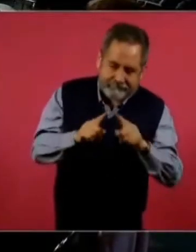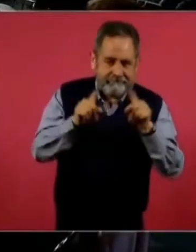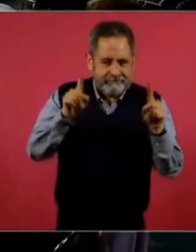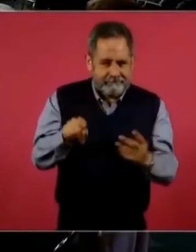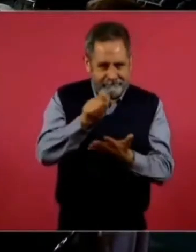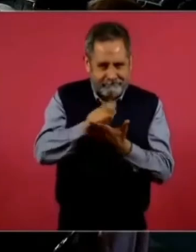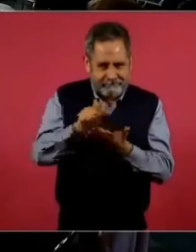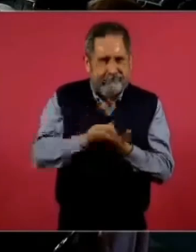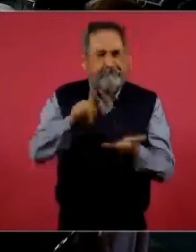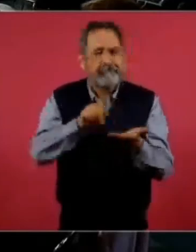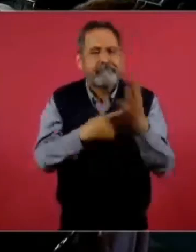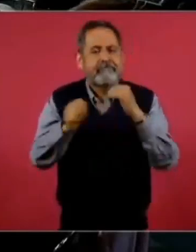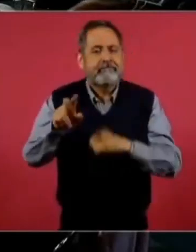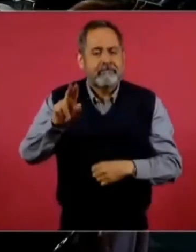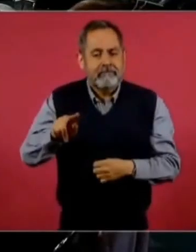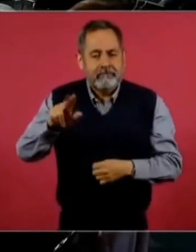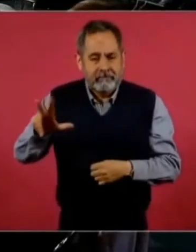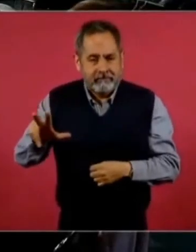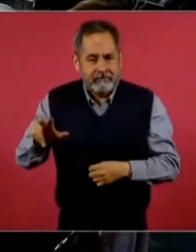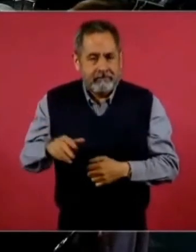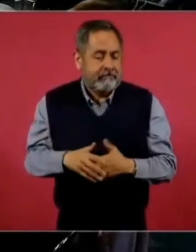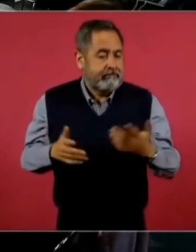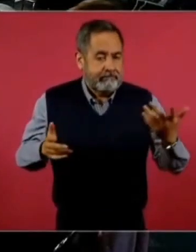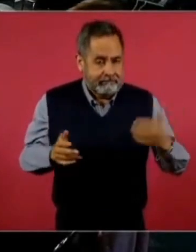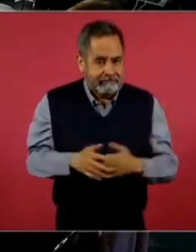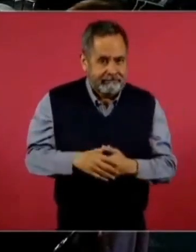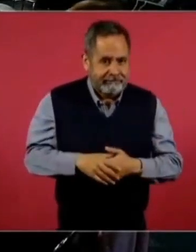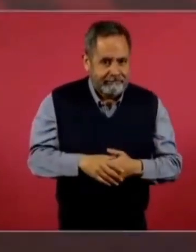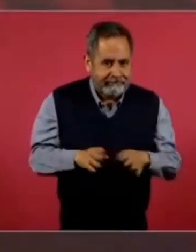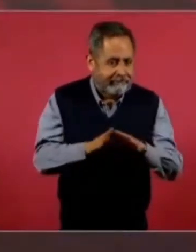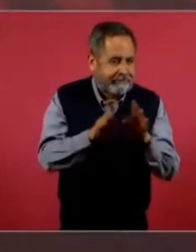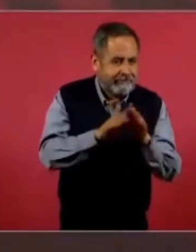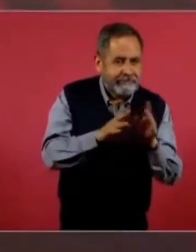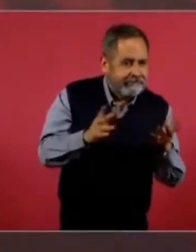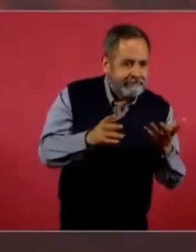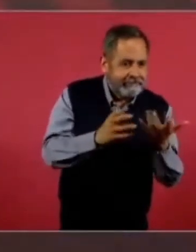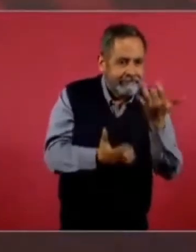88. Nada más que el viento no pegó